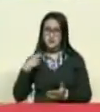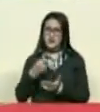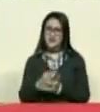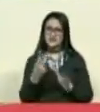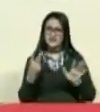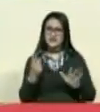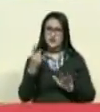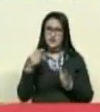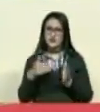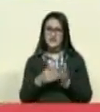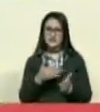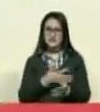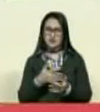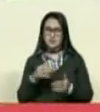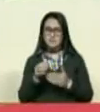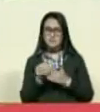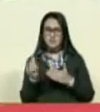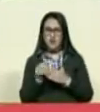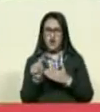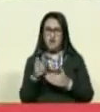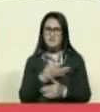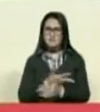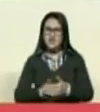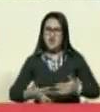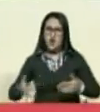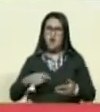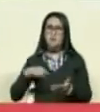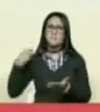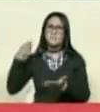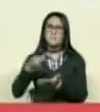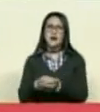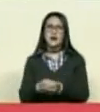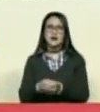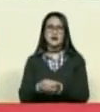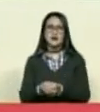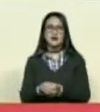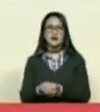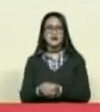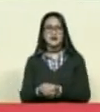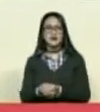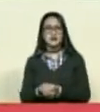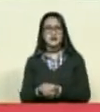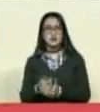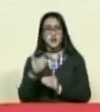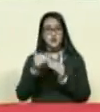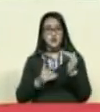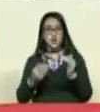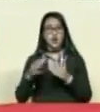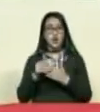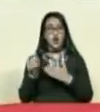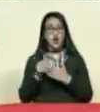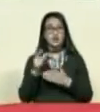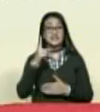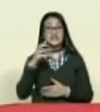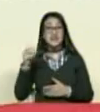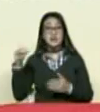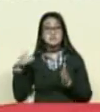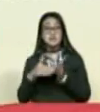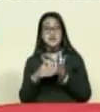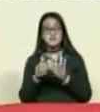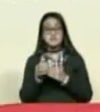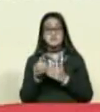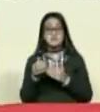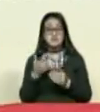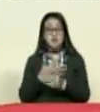millones de dólares, dejamos de percibir por caída de precios petroleros 100.000 millones de dólares.